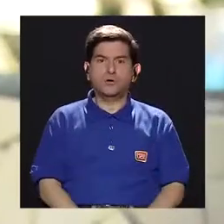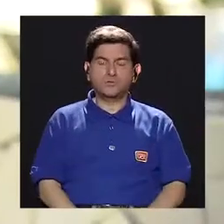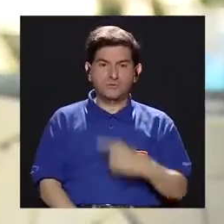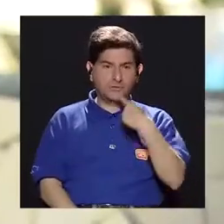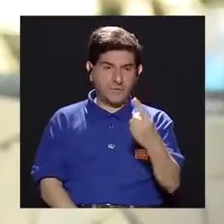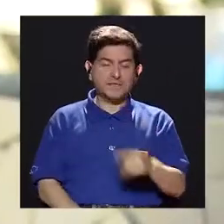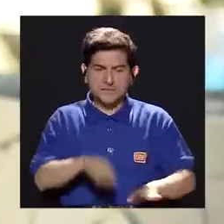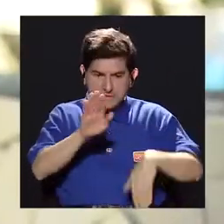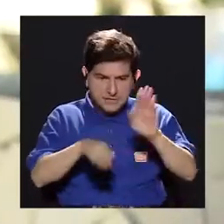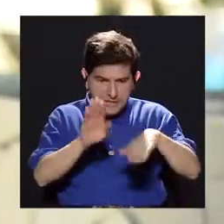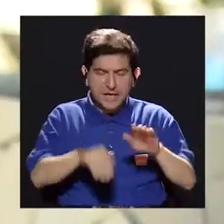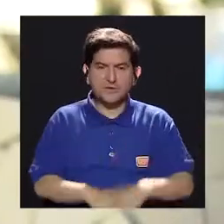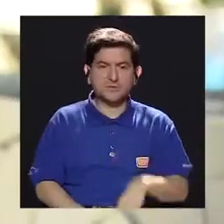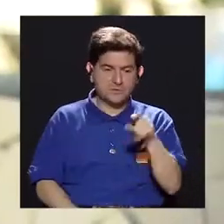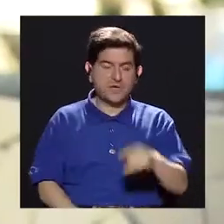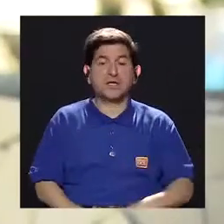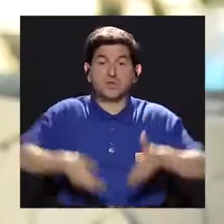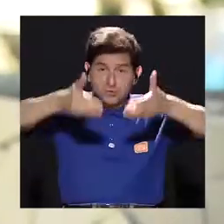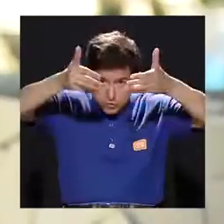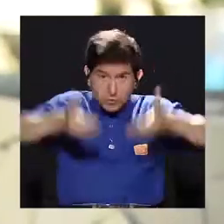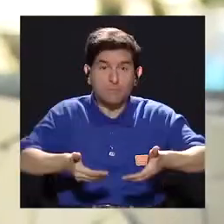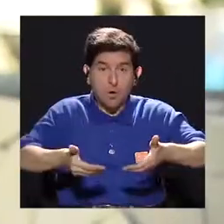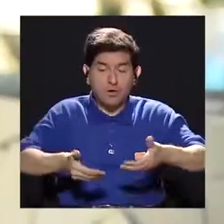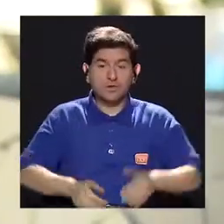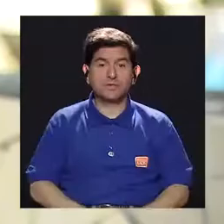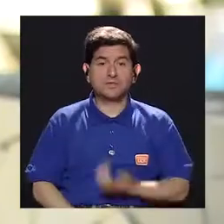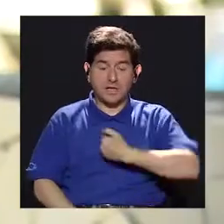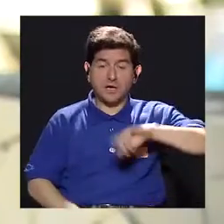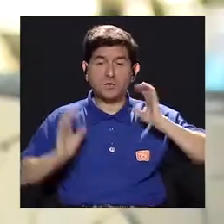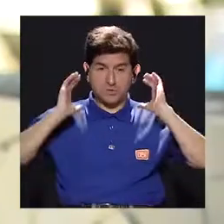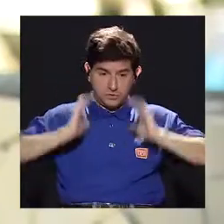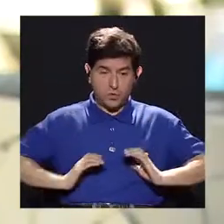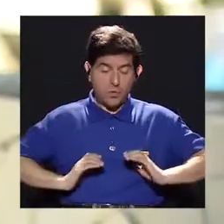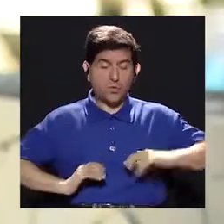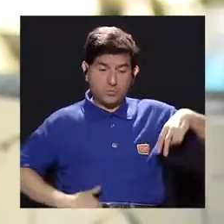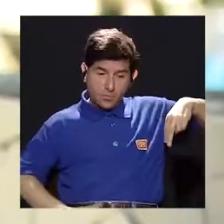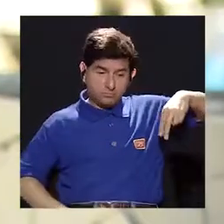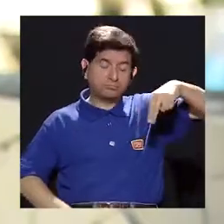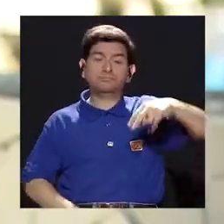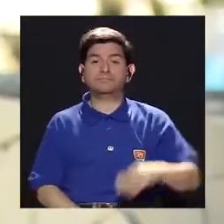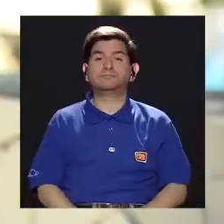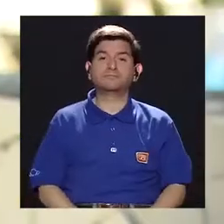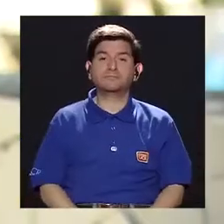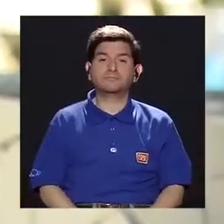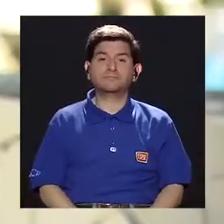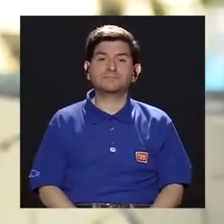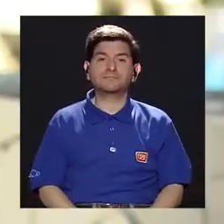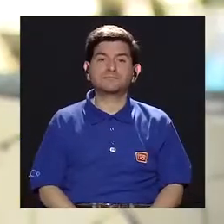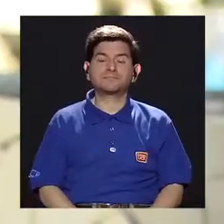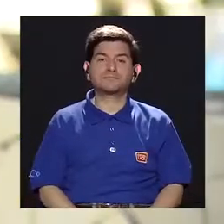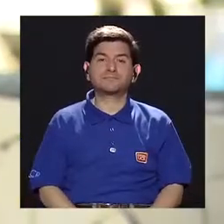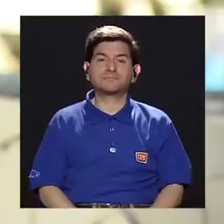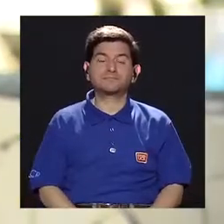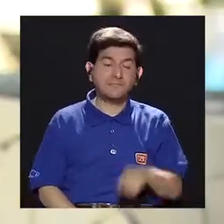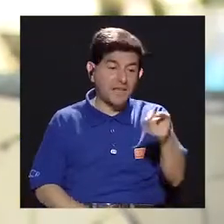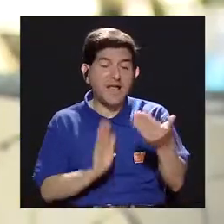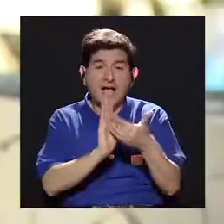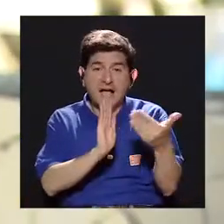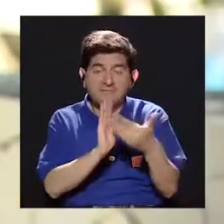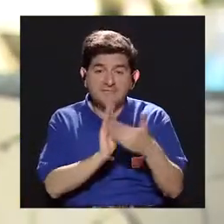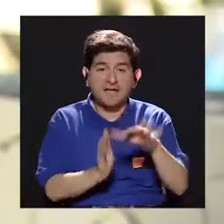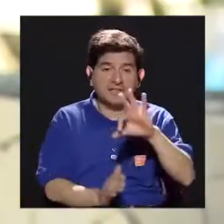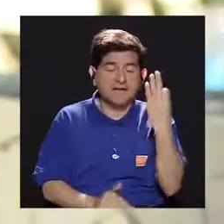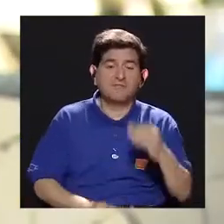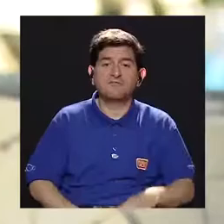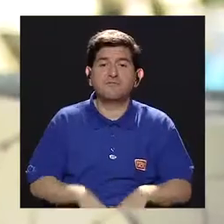porque dijimos que los pies son los que cargan el peso de nuestro cuerpo al deambular. Entonces, van a alterar la